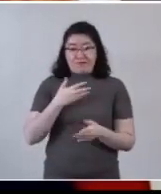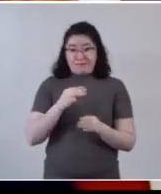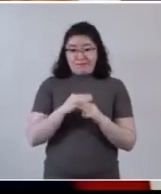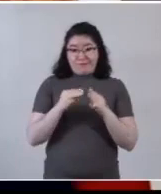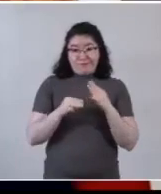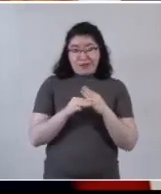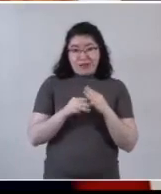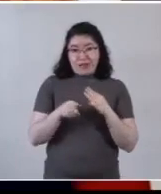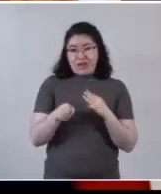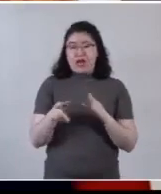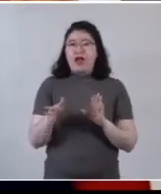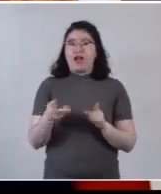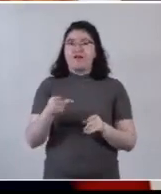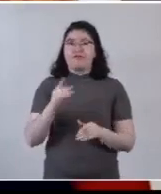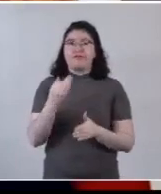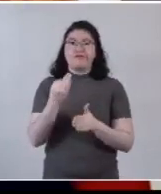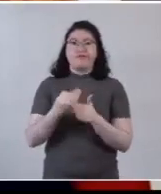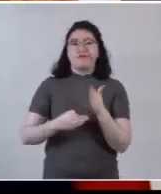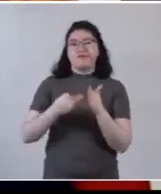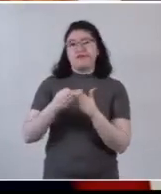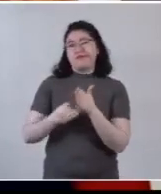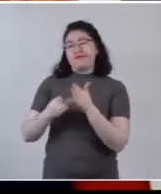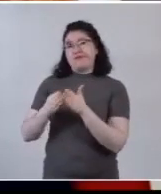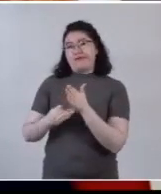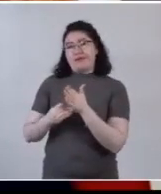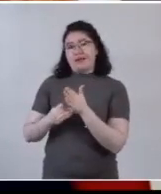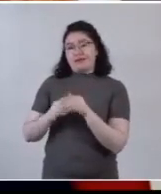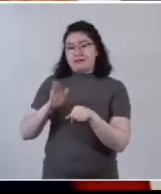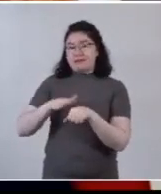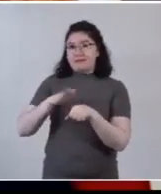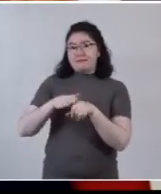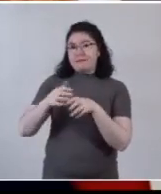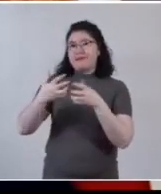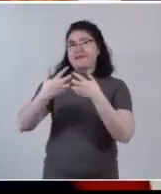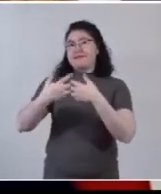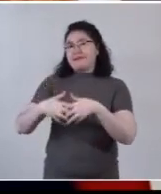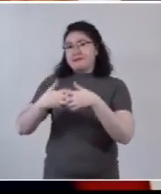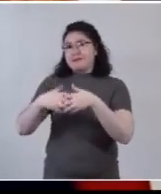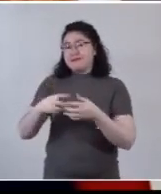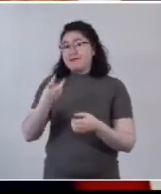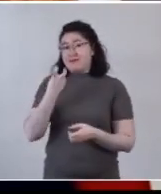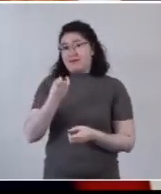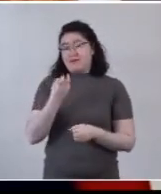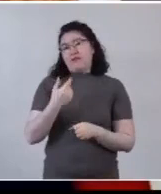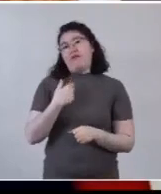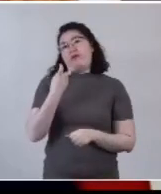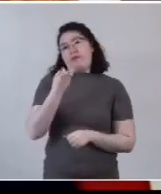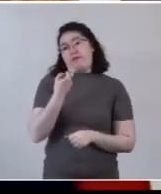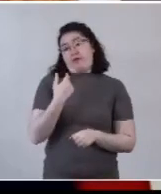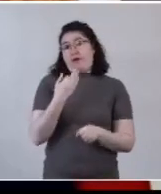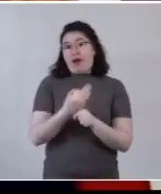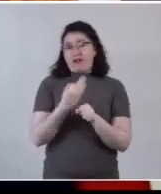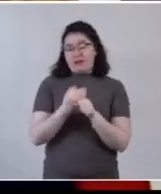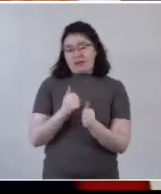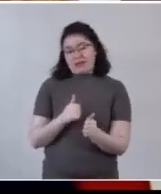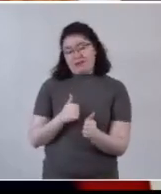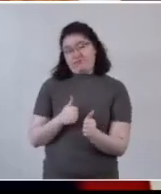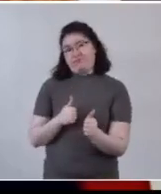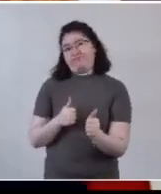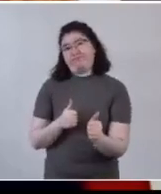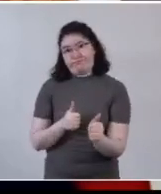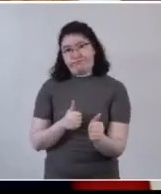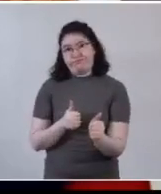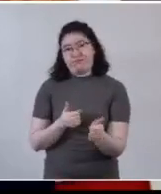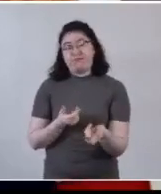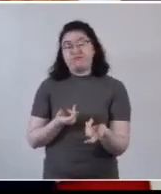producción que tienen los fabricantes en el mundo, y eso ha retrasado las entregas.